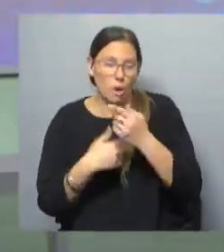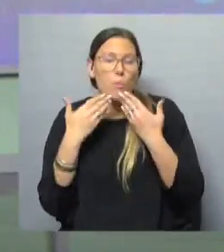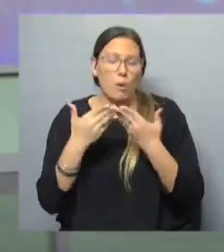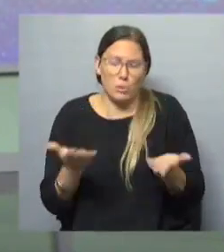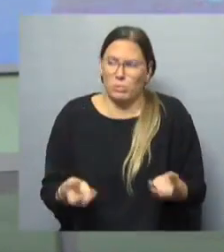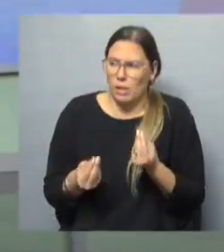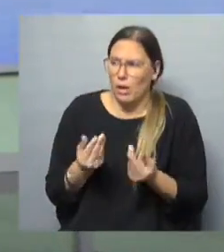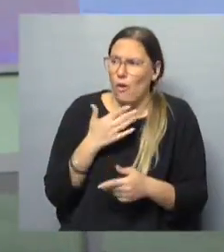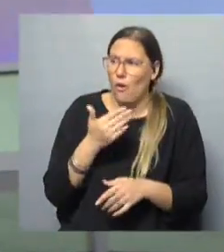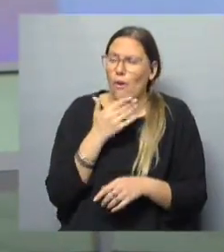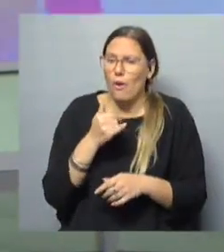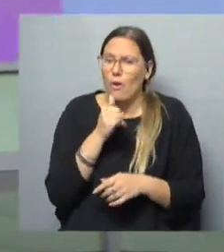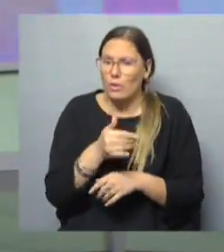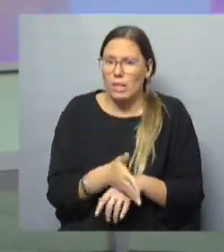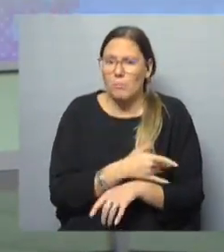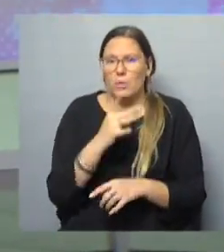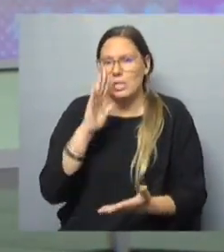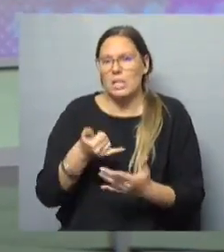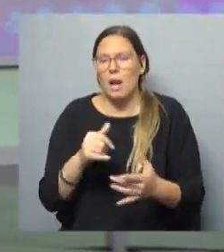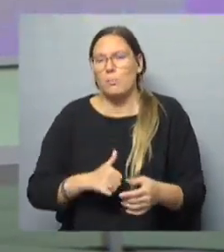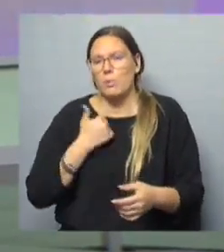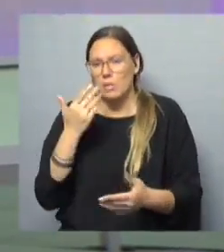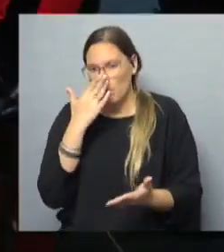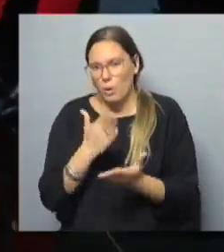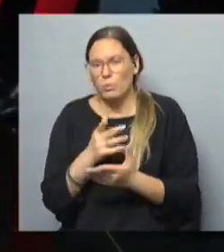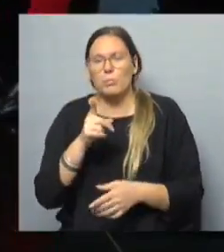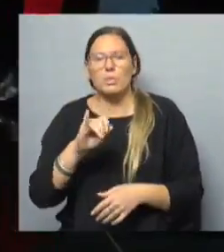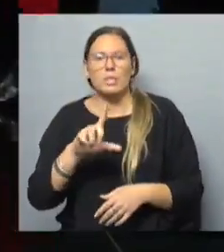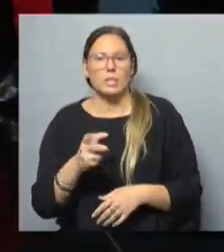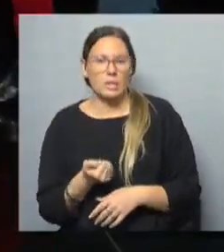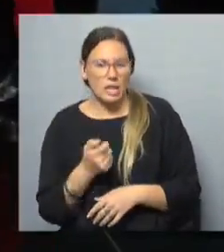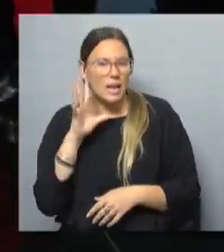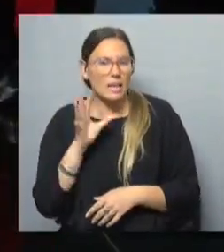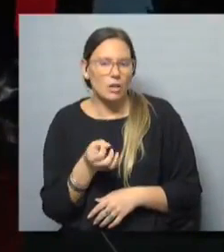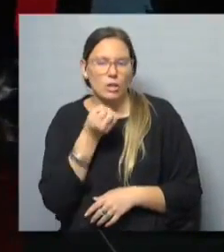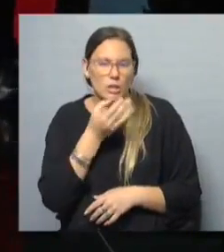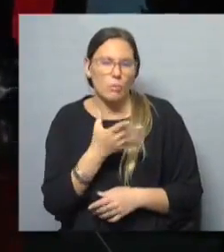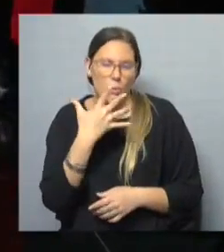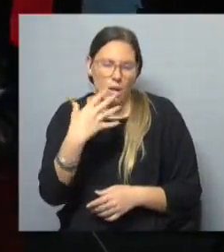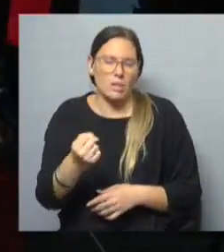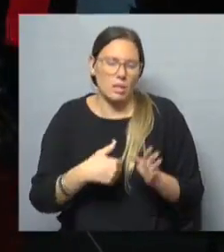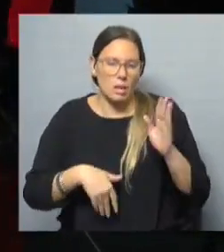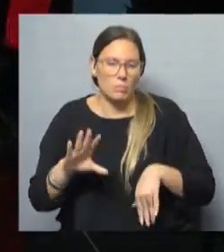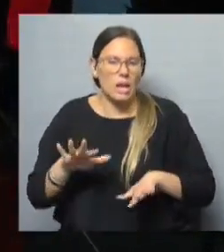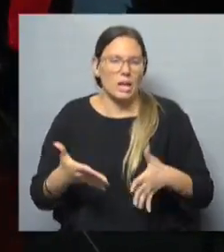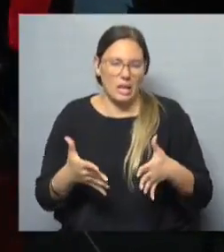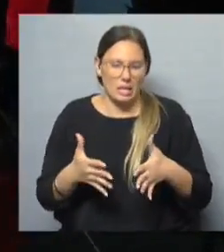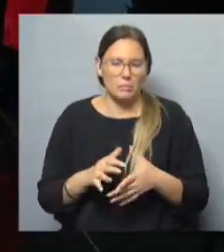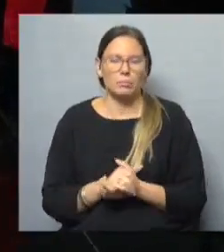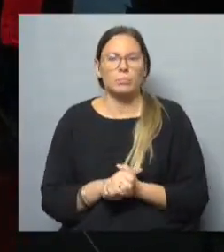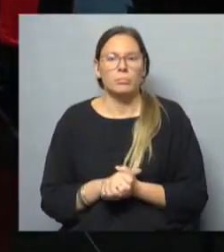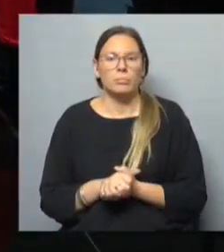preguntar. Después, porque así ya lo enganchamos con perfecto. El final, que van a terminar con la versión de Gilda. Muy y me parece que ahí como que se va a entender mejor de lo que estoy